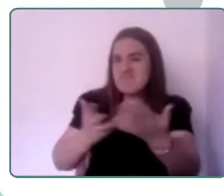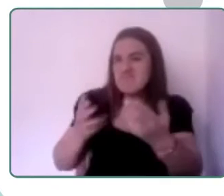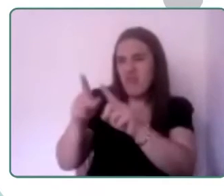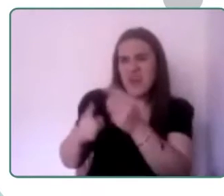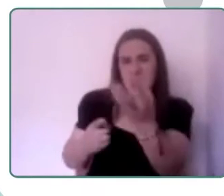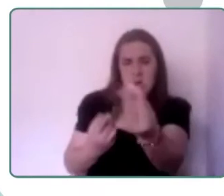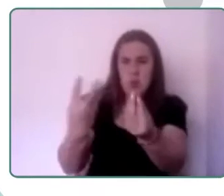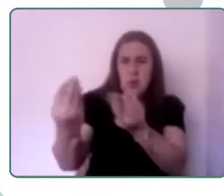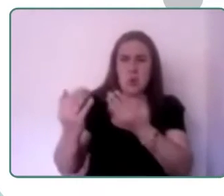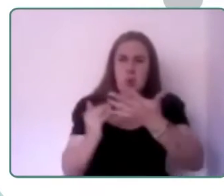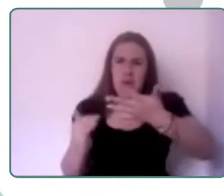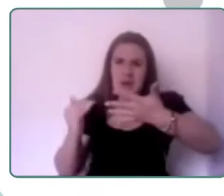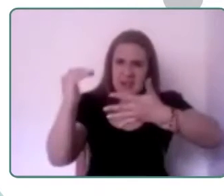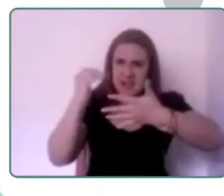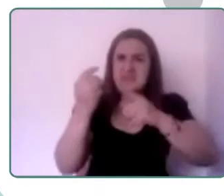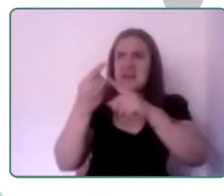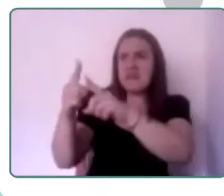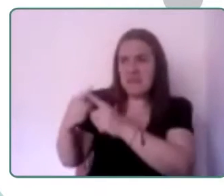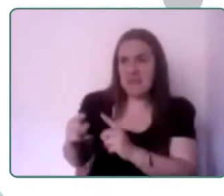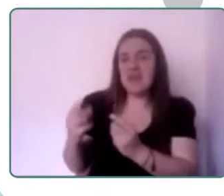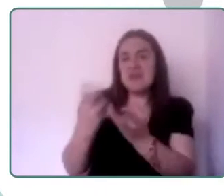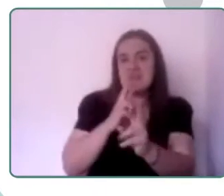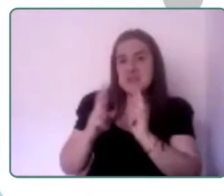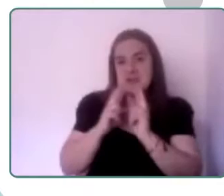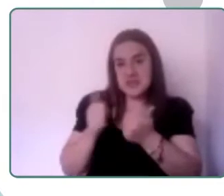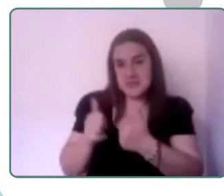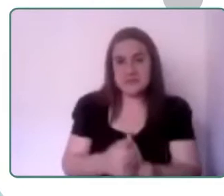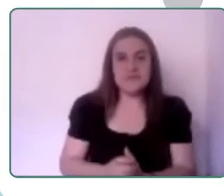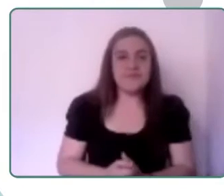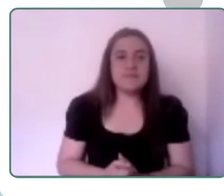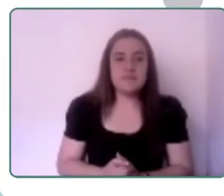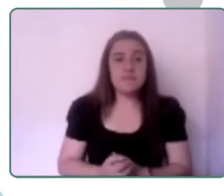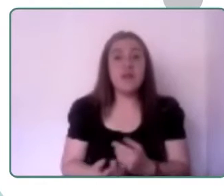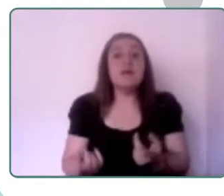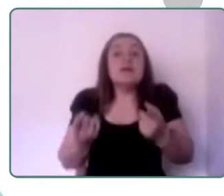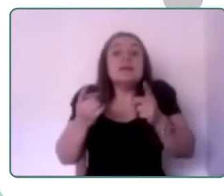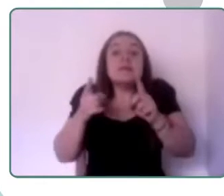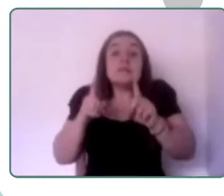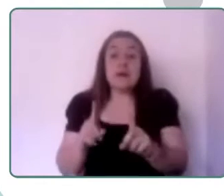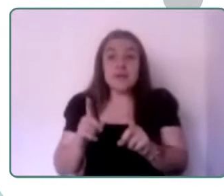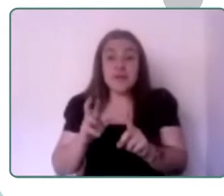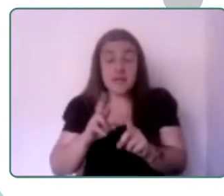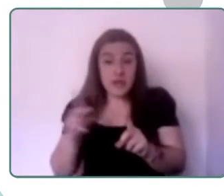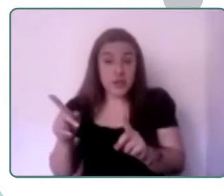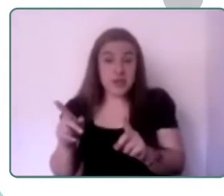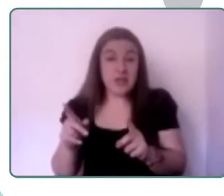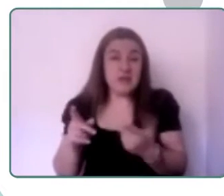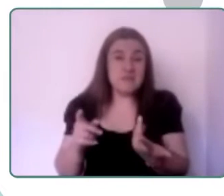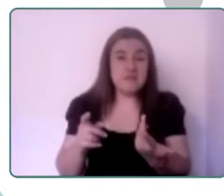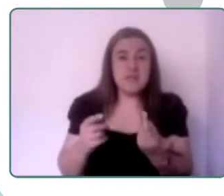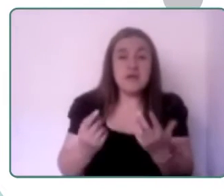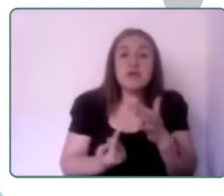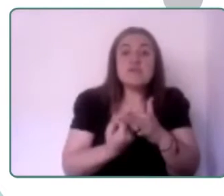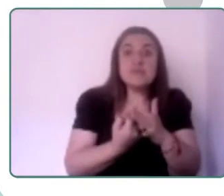estratos sociales. También hay una emergencia de nuevas ciudadanías que los jóvenes pretenden